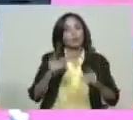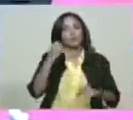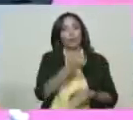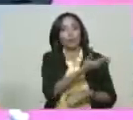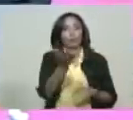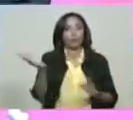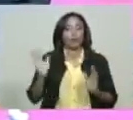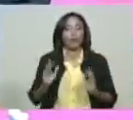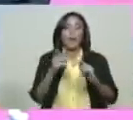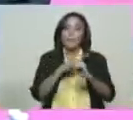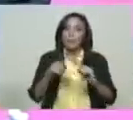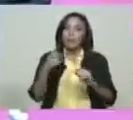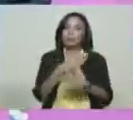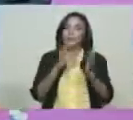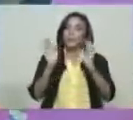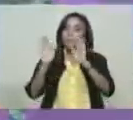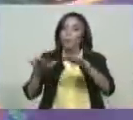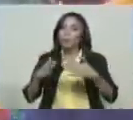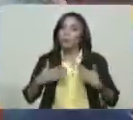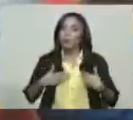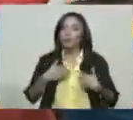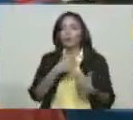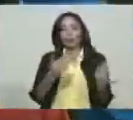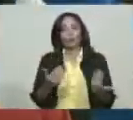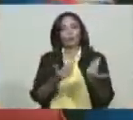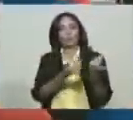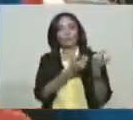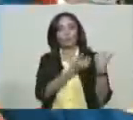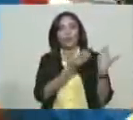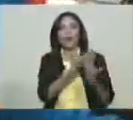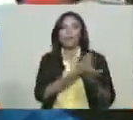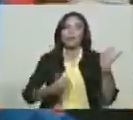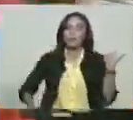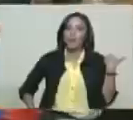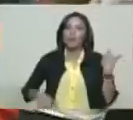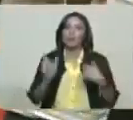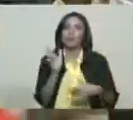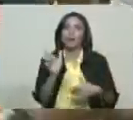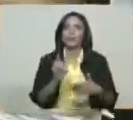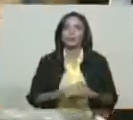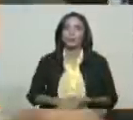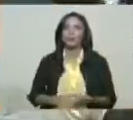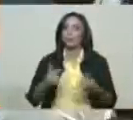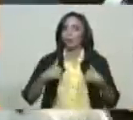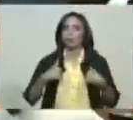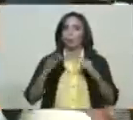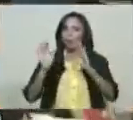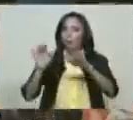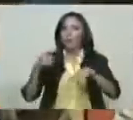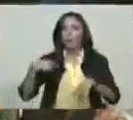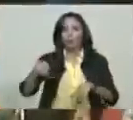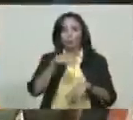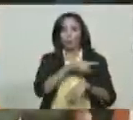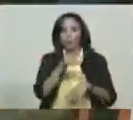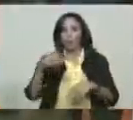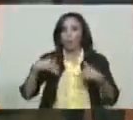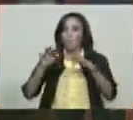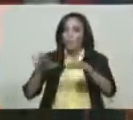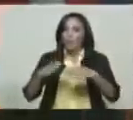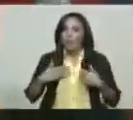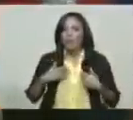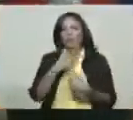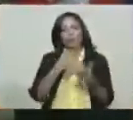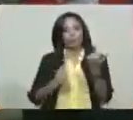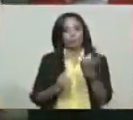cuarto congreso que me ratifica en el cargo de presidente de este partido del pueblo, de este partido revolucionario